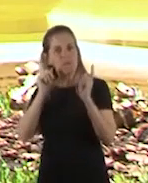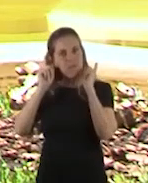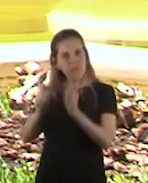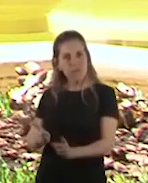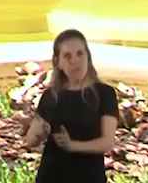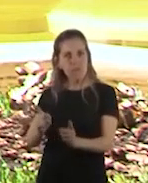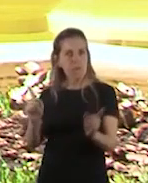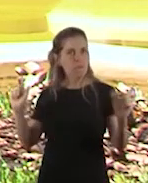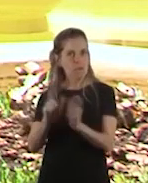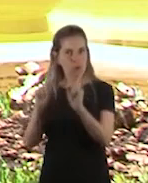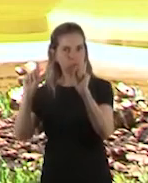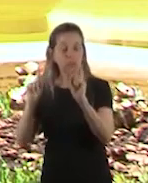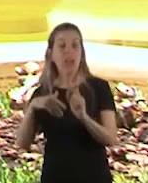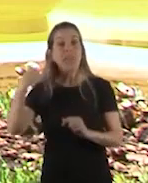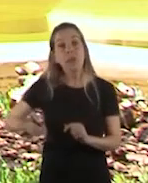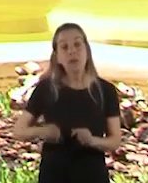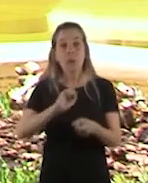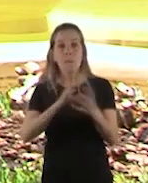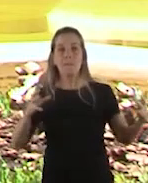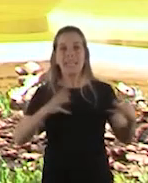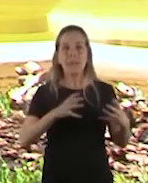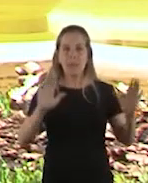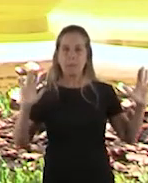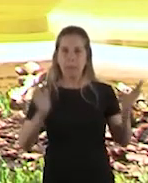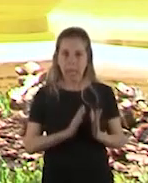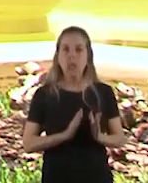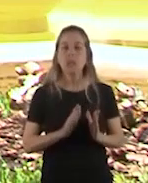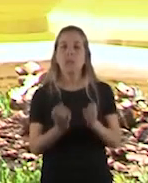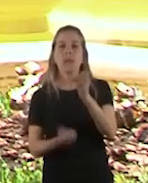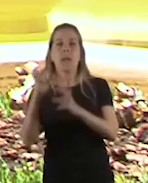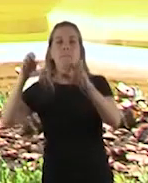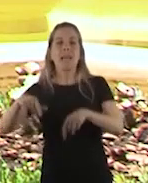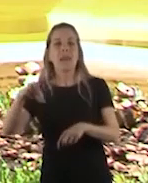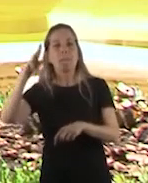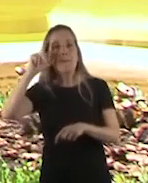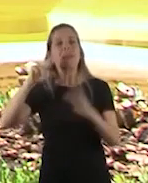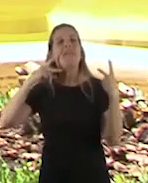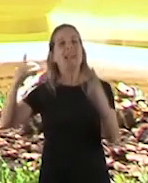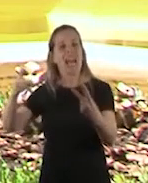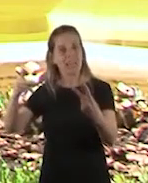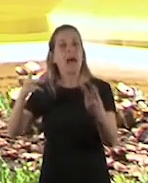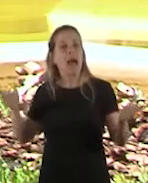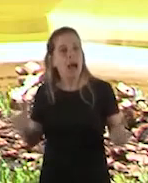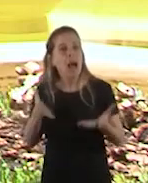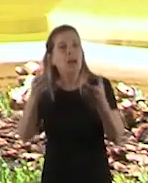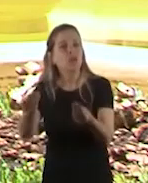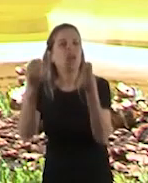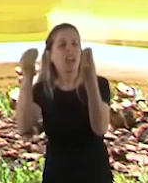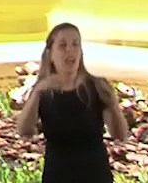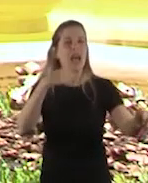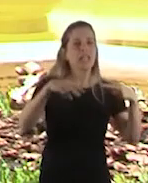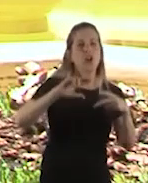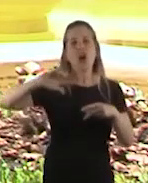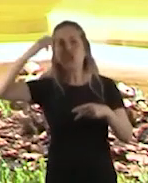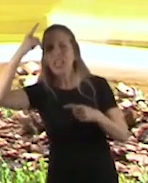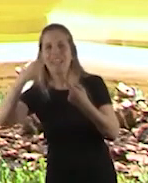la pandemia empezó a ceder, creamos el previaje para dar impulso a los sectores más castigados en la emergencia,